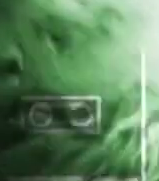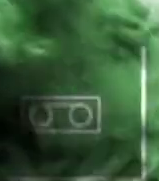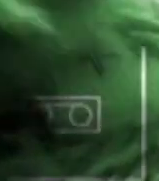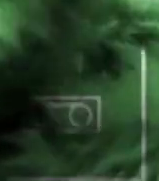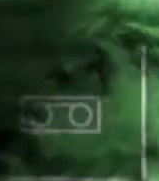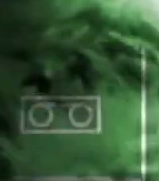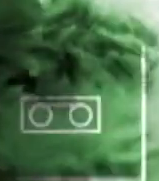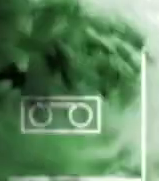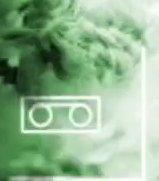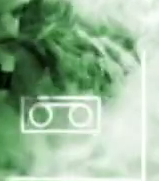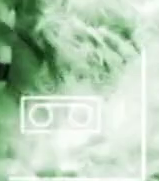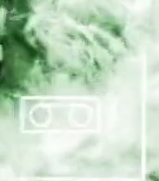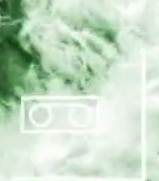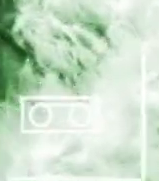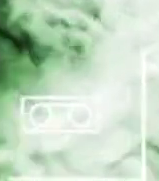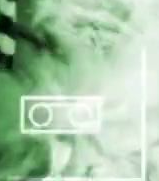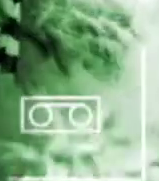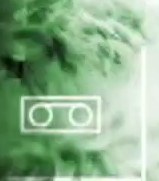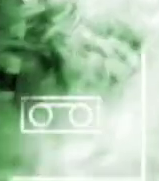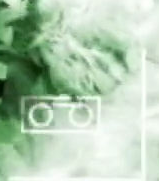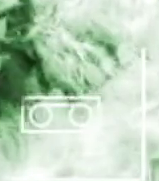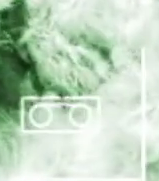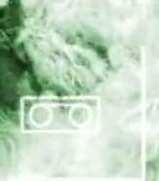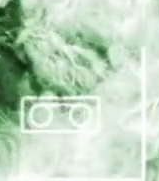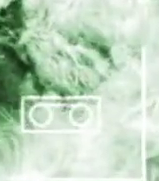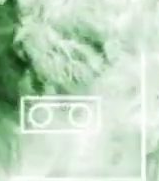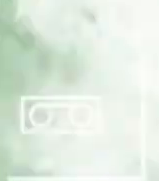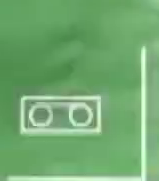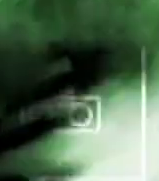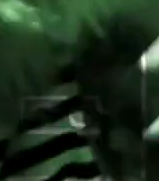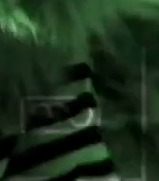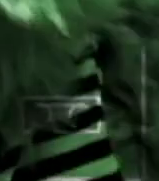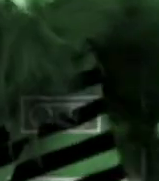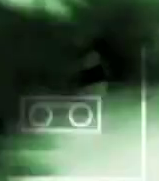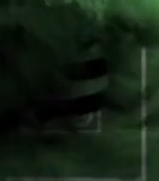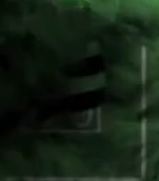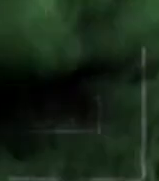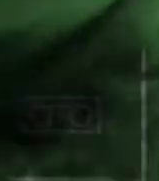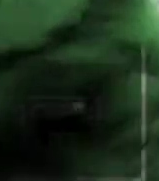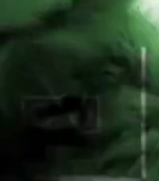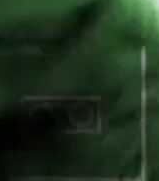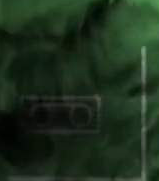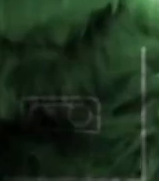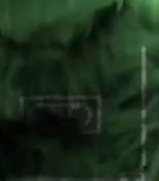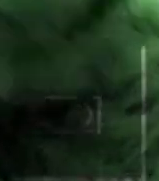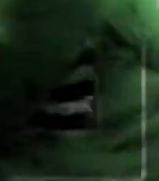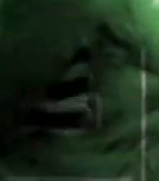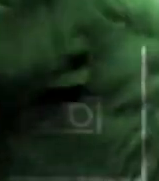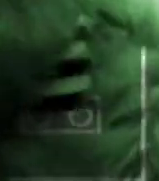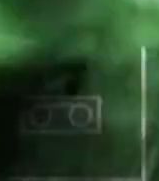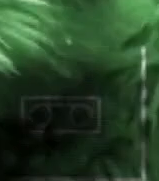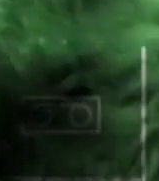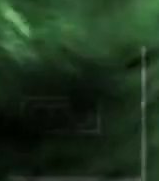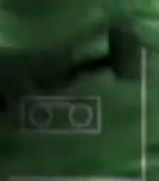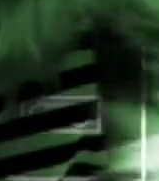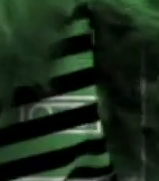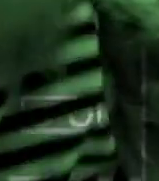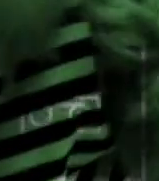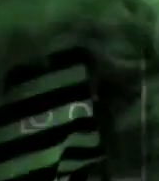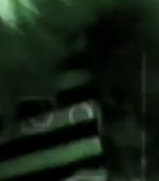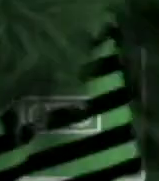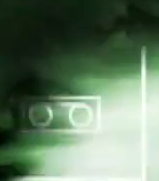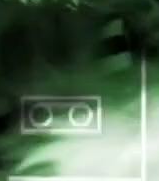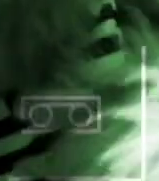¡Maquillaje! ¿Dónde está el maquillaje? Mi agüita, por favor. Esto sí que está lindo. Espero que todo el mundo vea